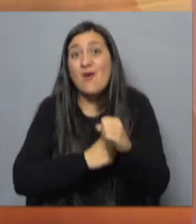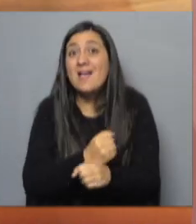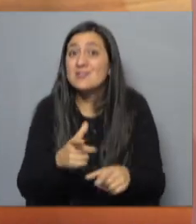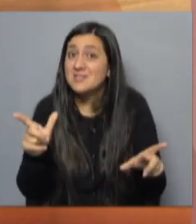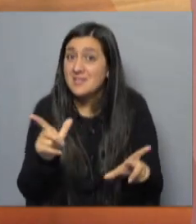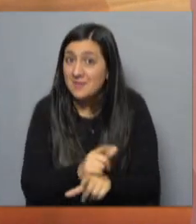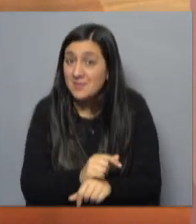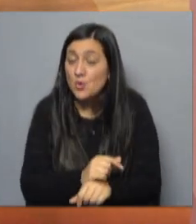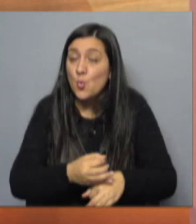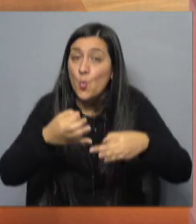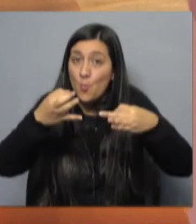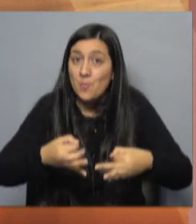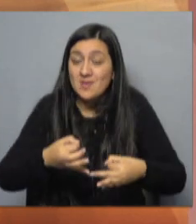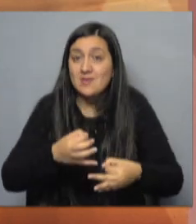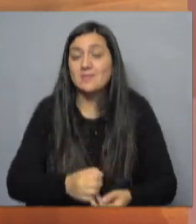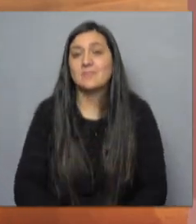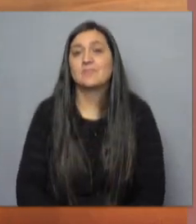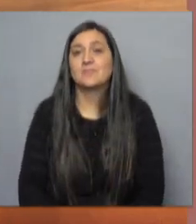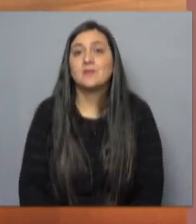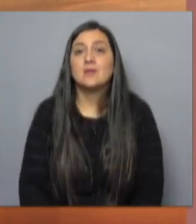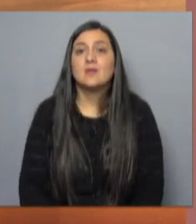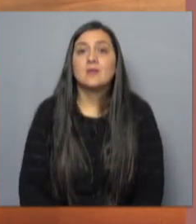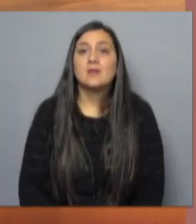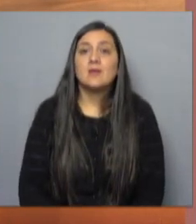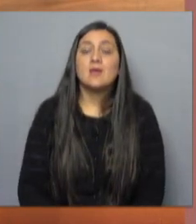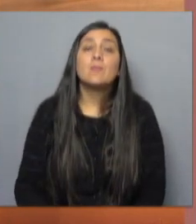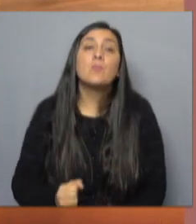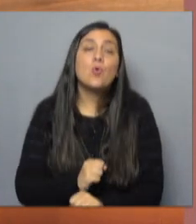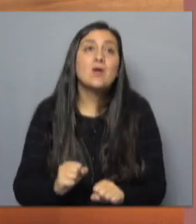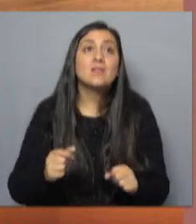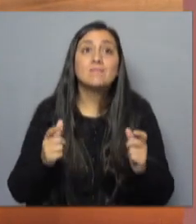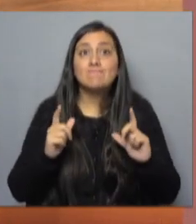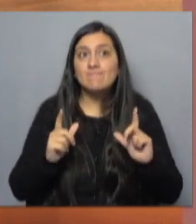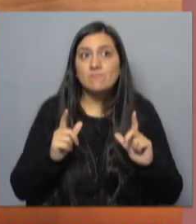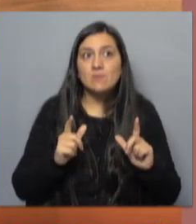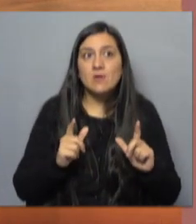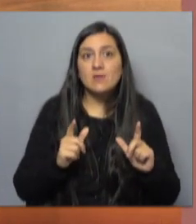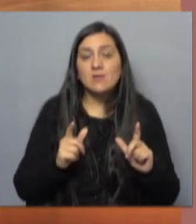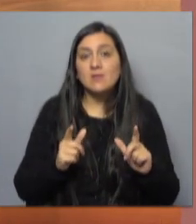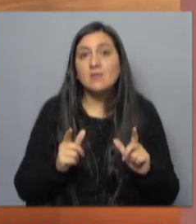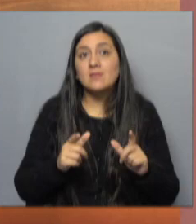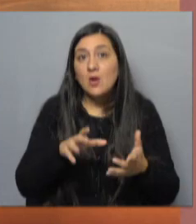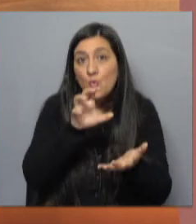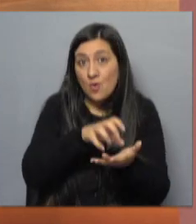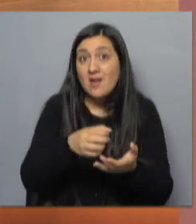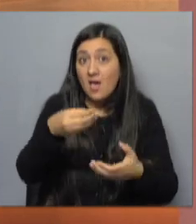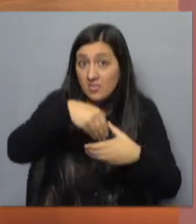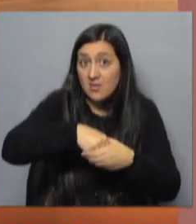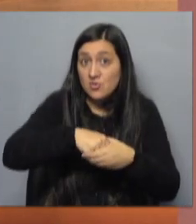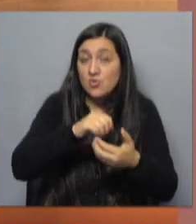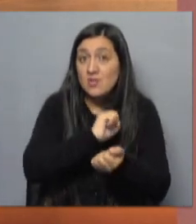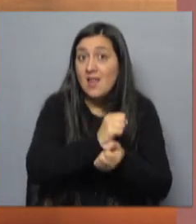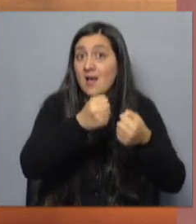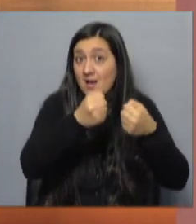Y esto, ¿no? De uno poder transitar los espacios dentro de la cárcel. También son las